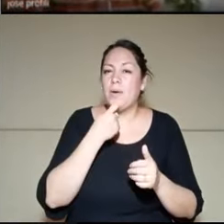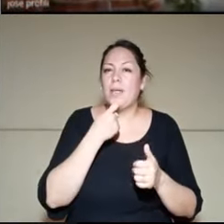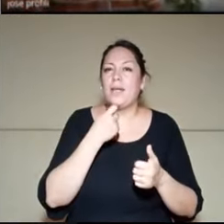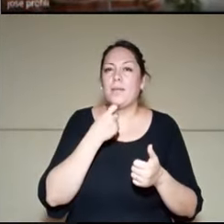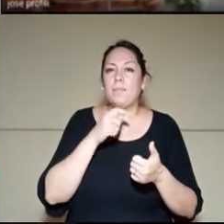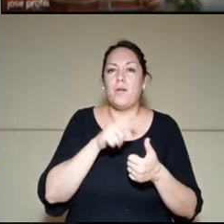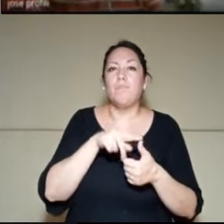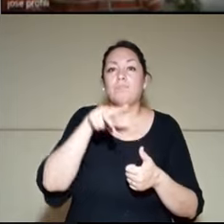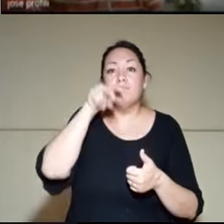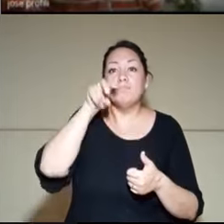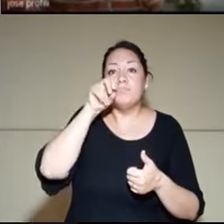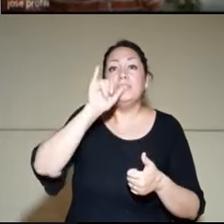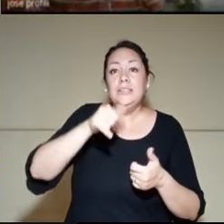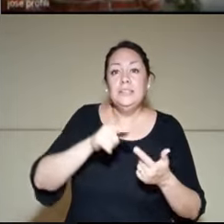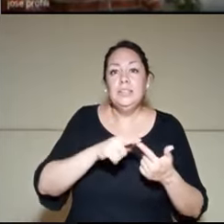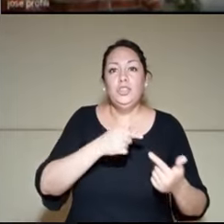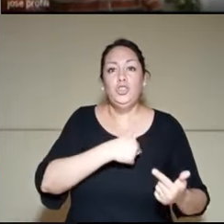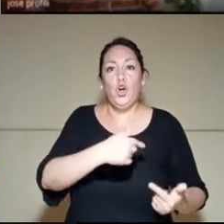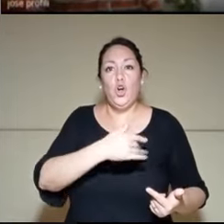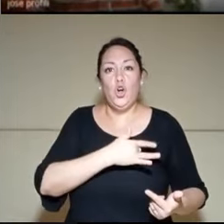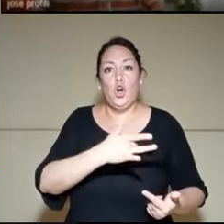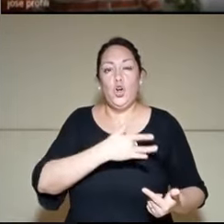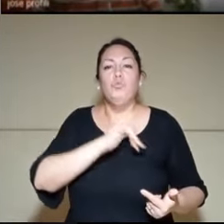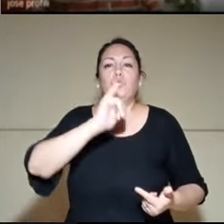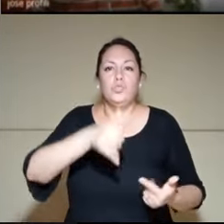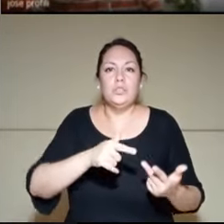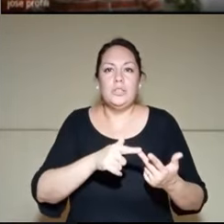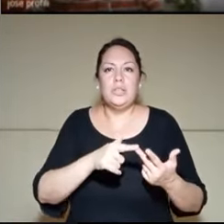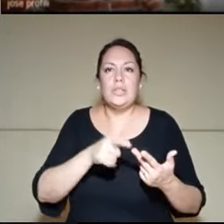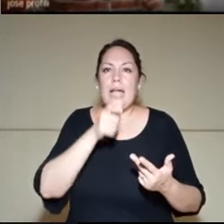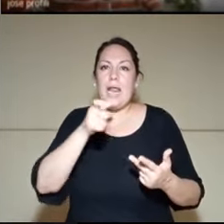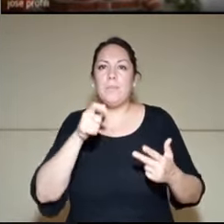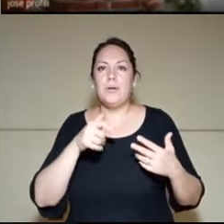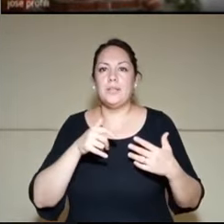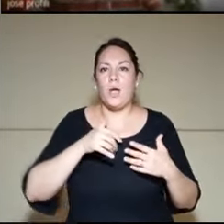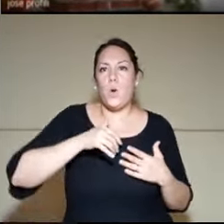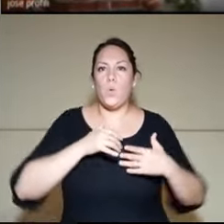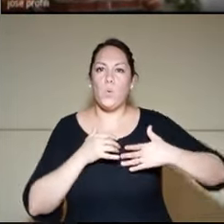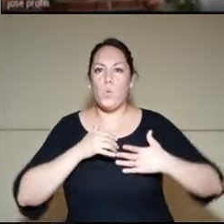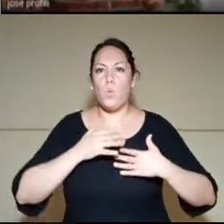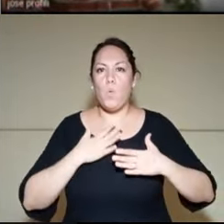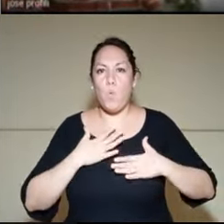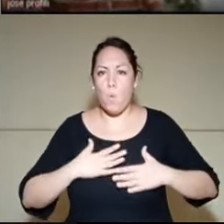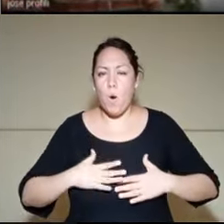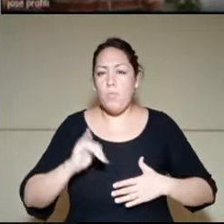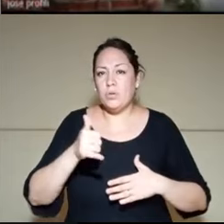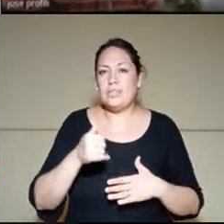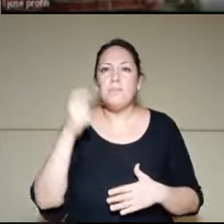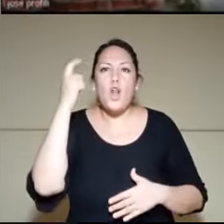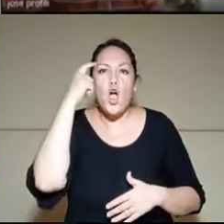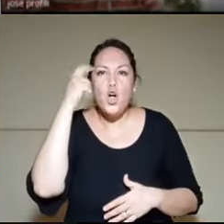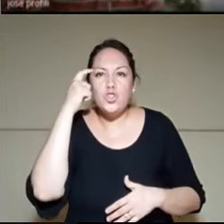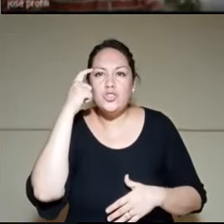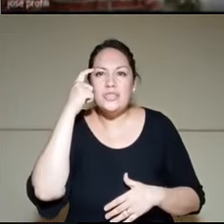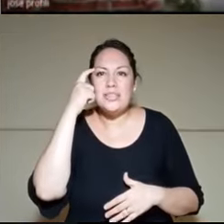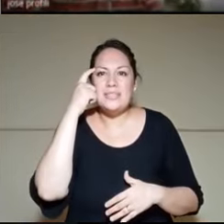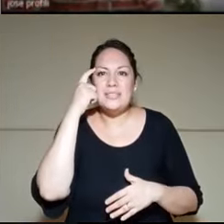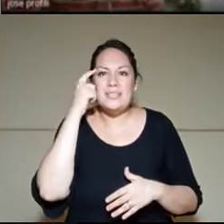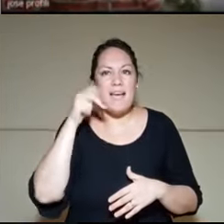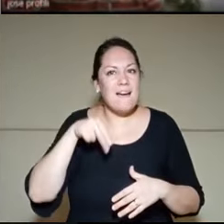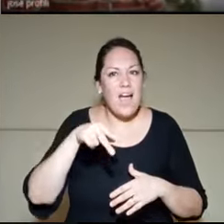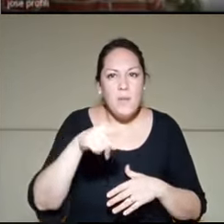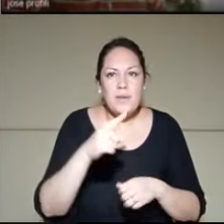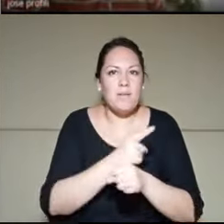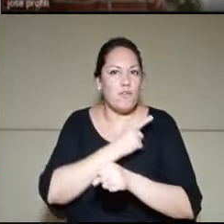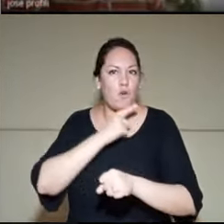respirar? Sí. ¿Le va a latir el corazón? Sí. ¿Va a tener algunas respuestas reflejas? Sí. Pero no va a tener actividad consciente,